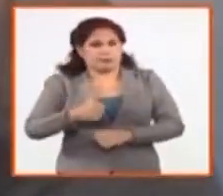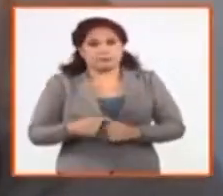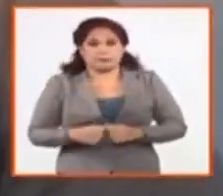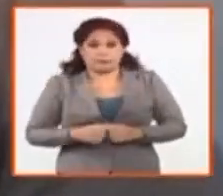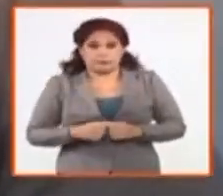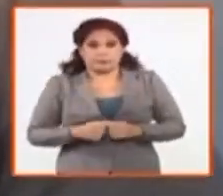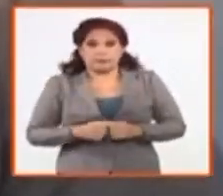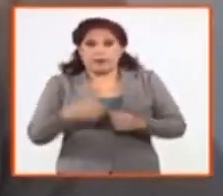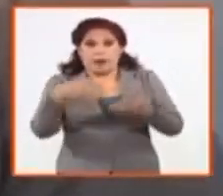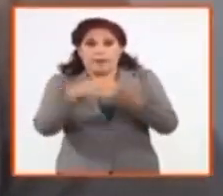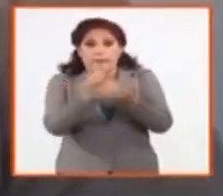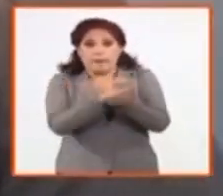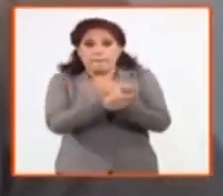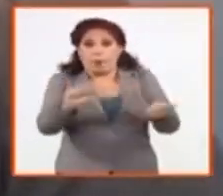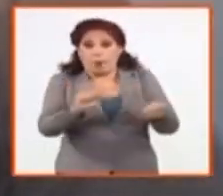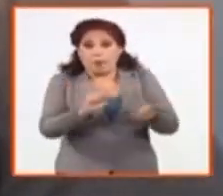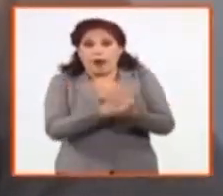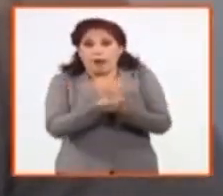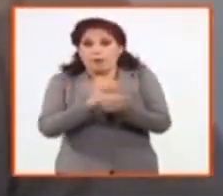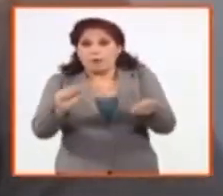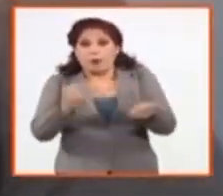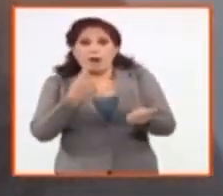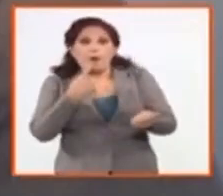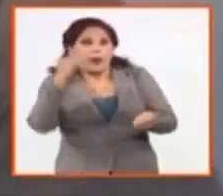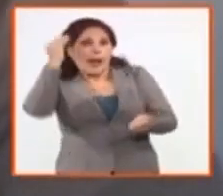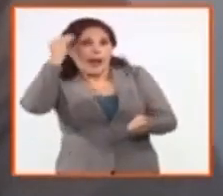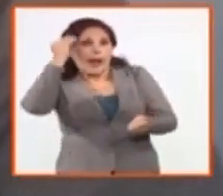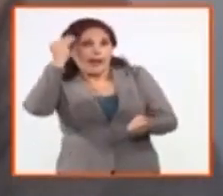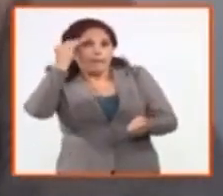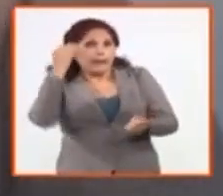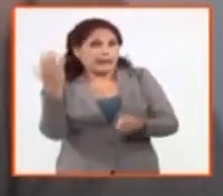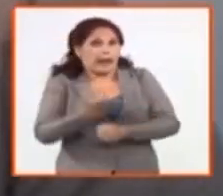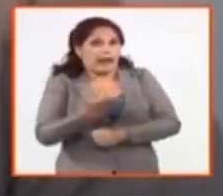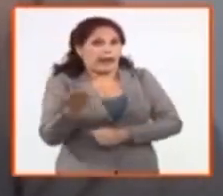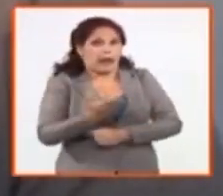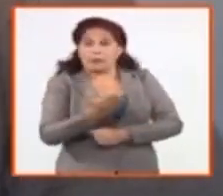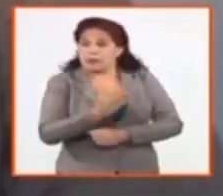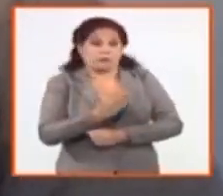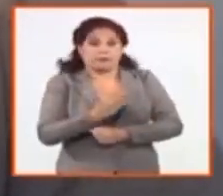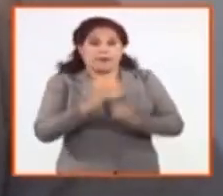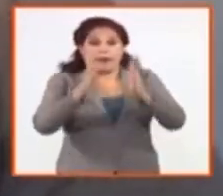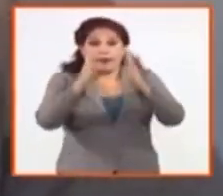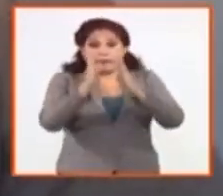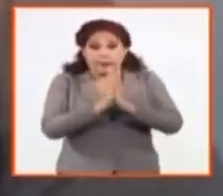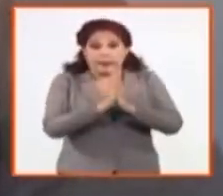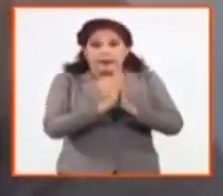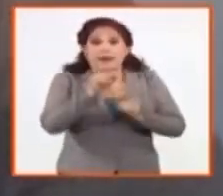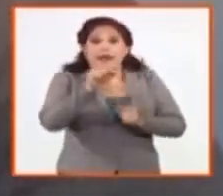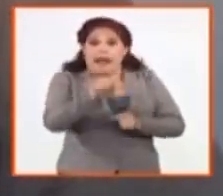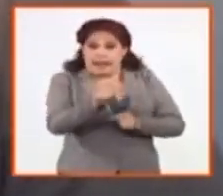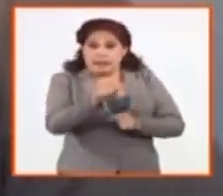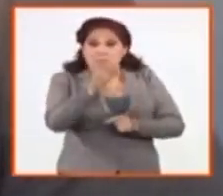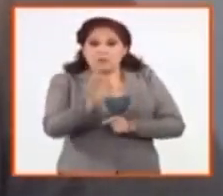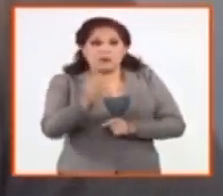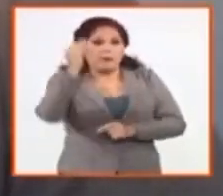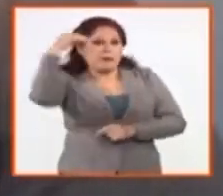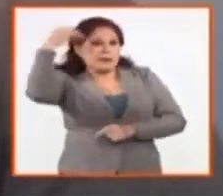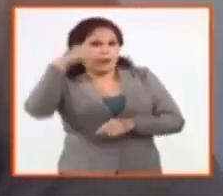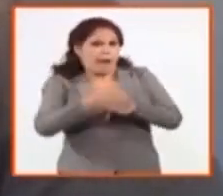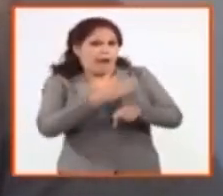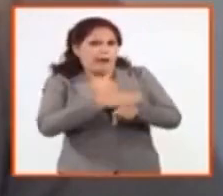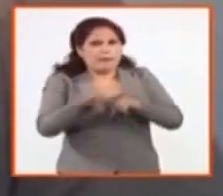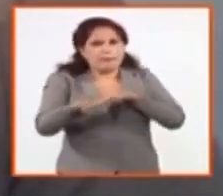Fabricar bombas trampa, por ejemplo, no es algo que aprenden en la mezquita de una aldea de montaña. Detrás de eso se esconden conocimientos